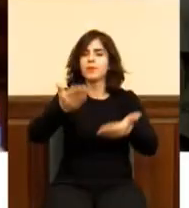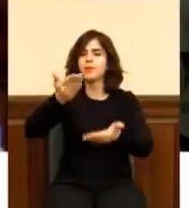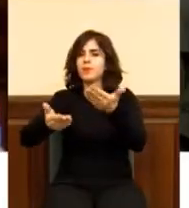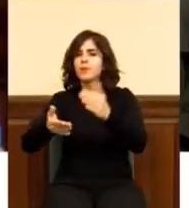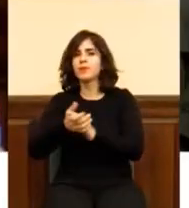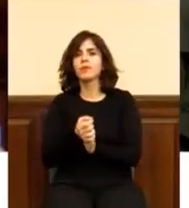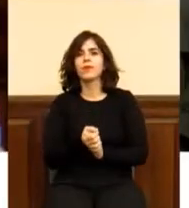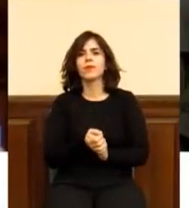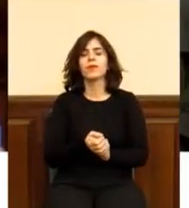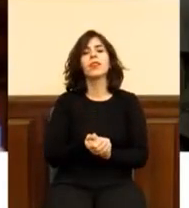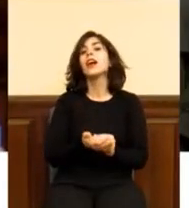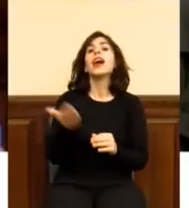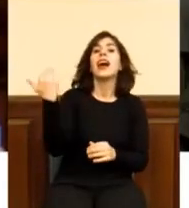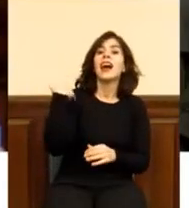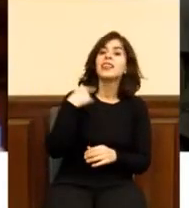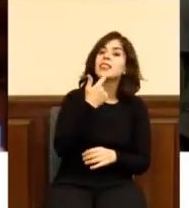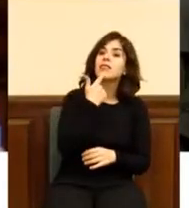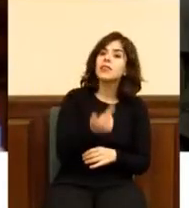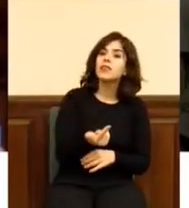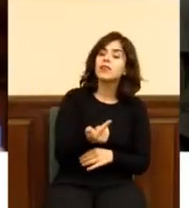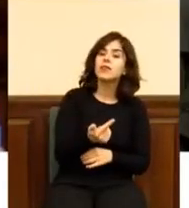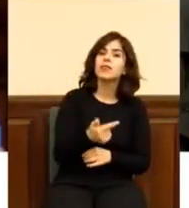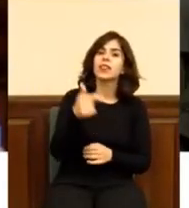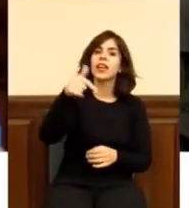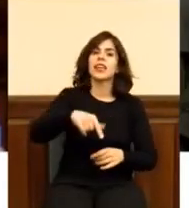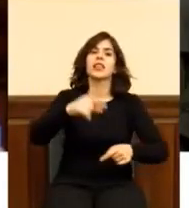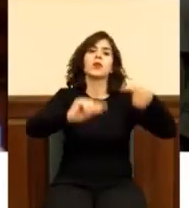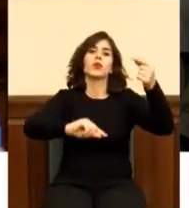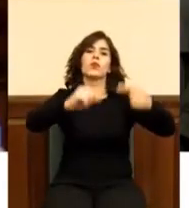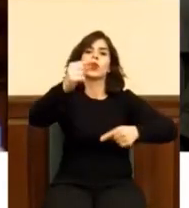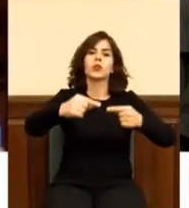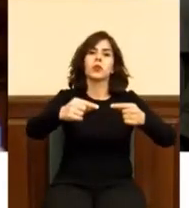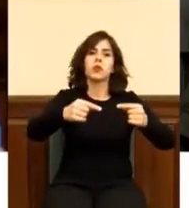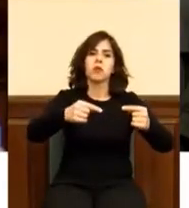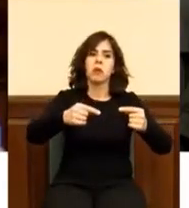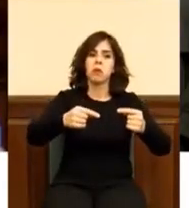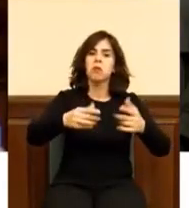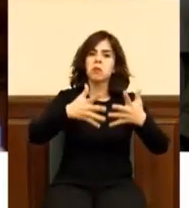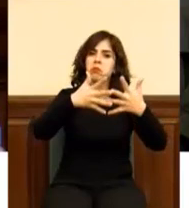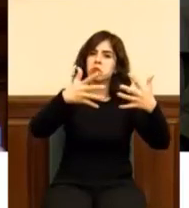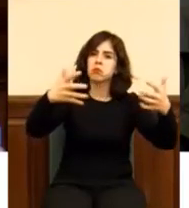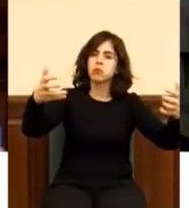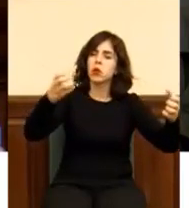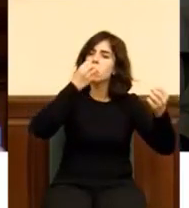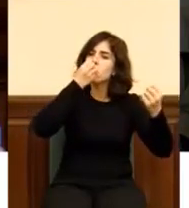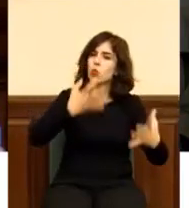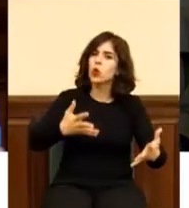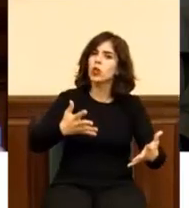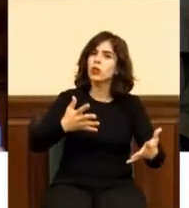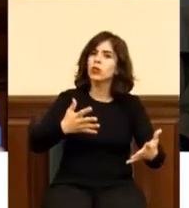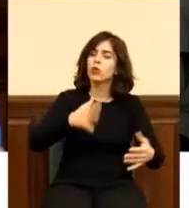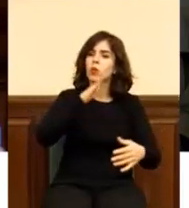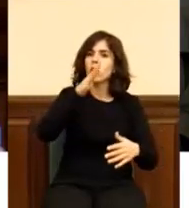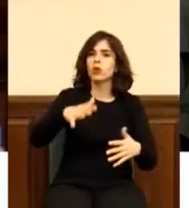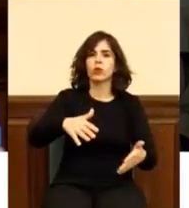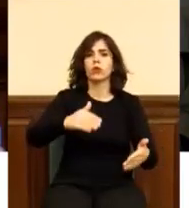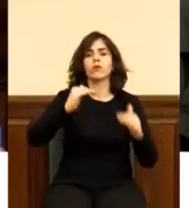ya he comentado antes, creemos que este presupuesto es un buen presupuesto si tiene una alta ejecución.